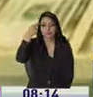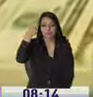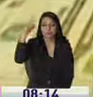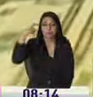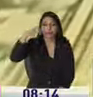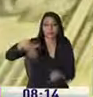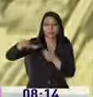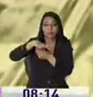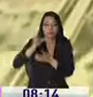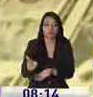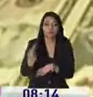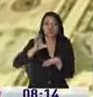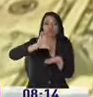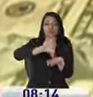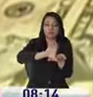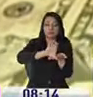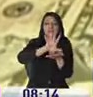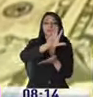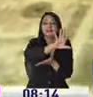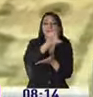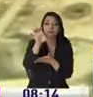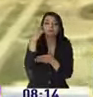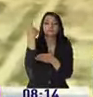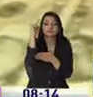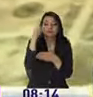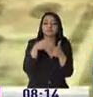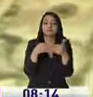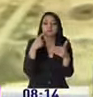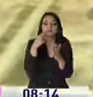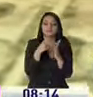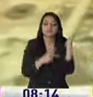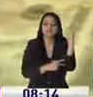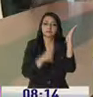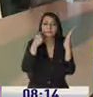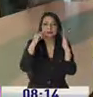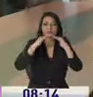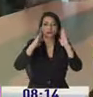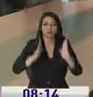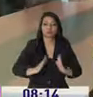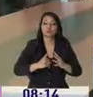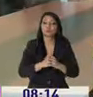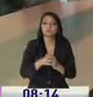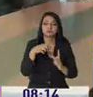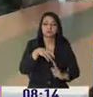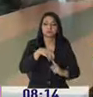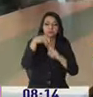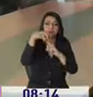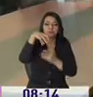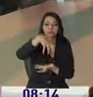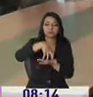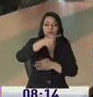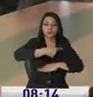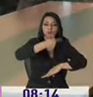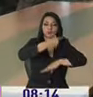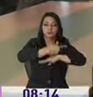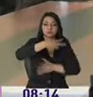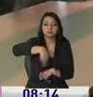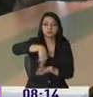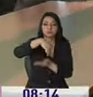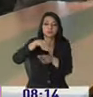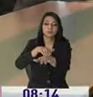este año cerca de 500 millones para el programa Casa para Todos, siendo prioridad las provincias de Guayas, Manabí, Los Ríos